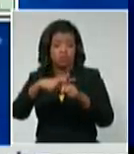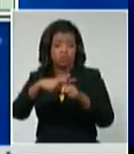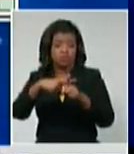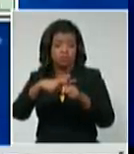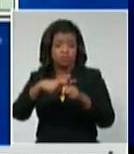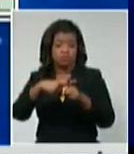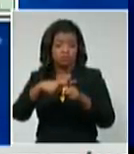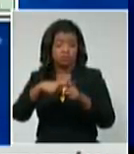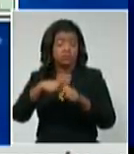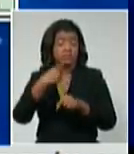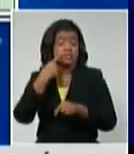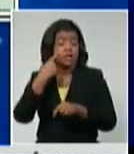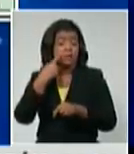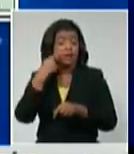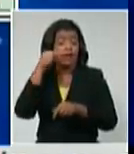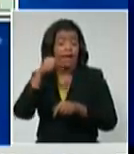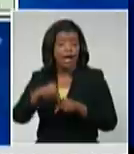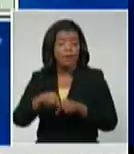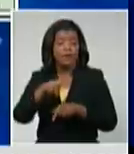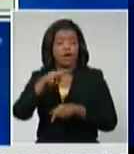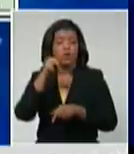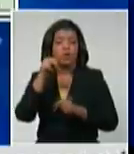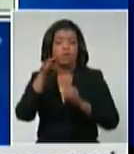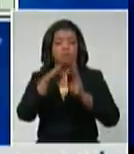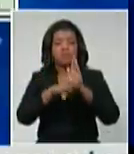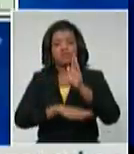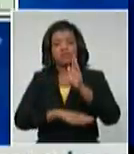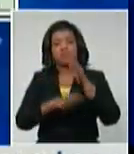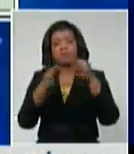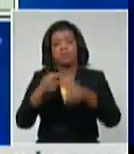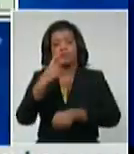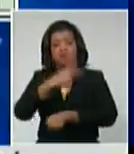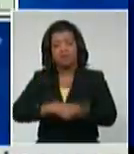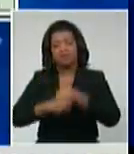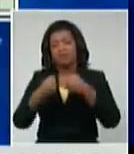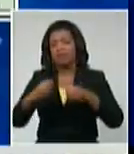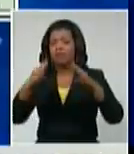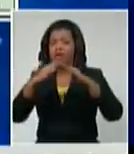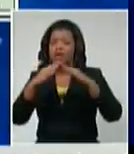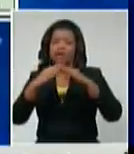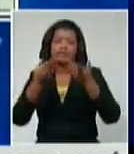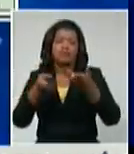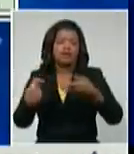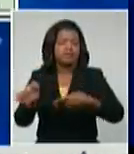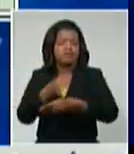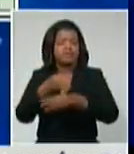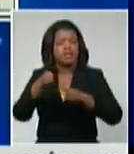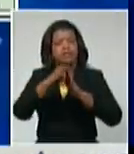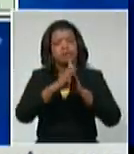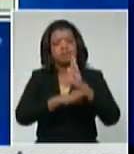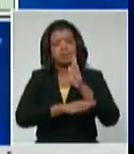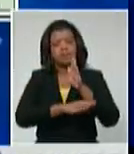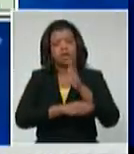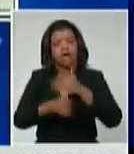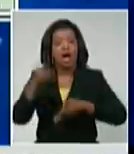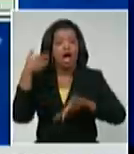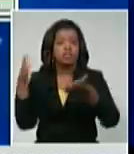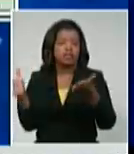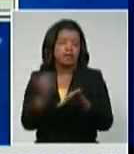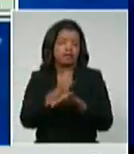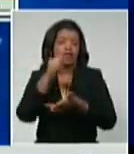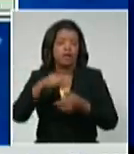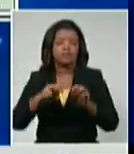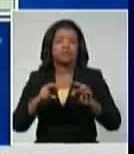llevado a adoptar un grupo de medidas de restricción que la habían eliminado. Y